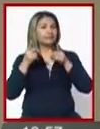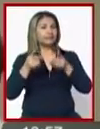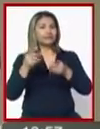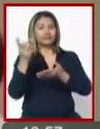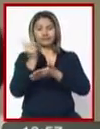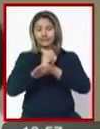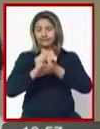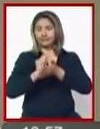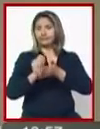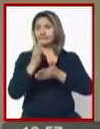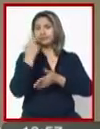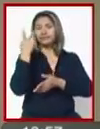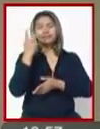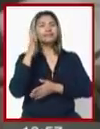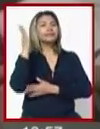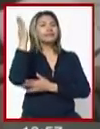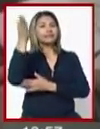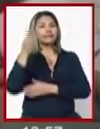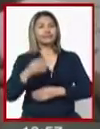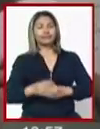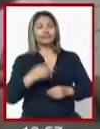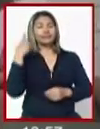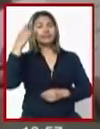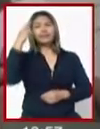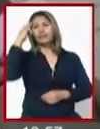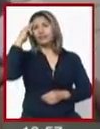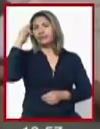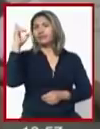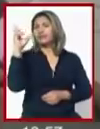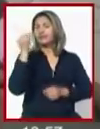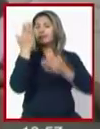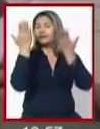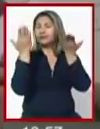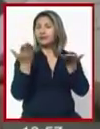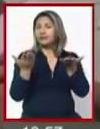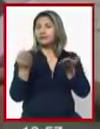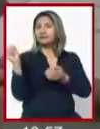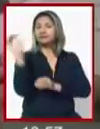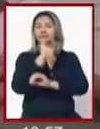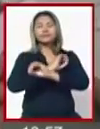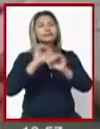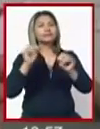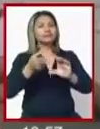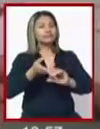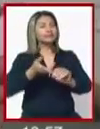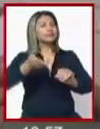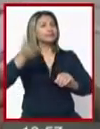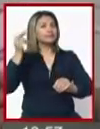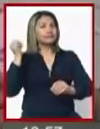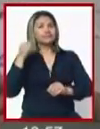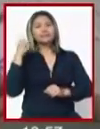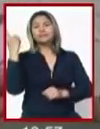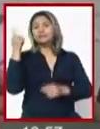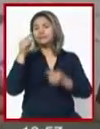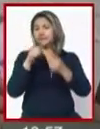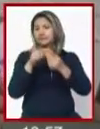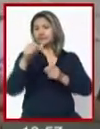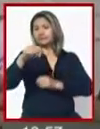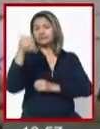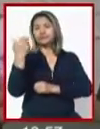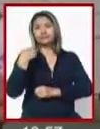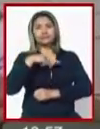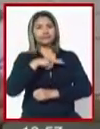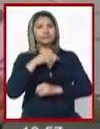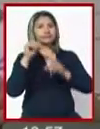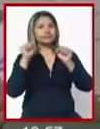que los secretarios vean su futuro. Y por esa razón no existirá ninguna renuncia hasta que nosotros por